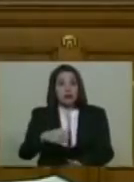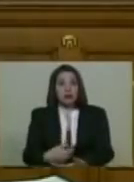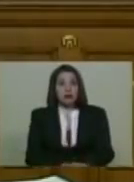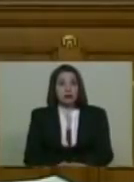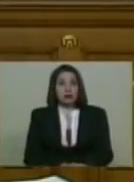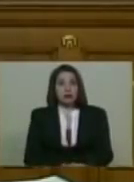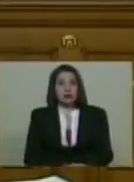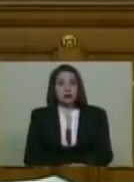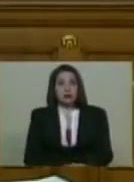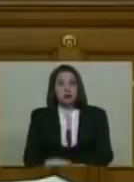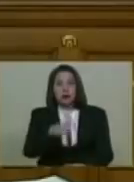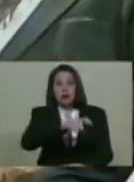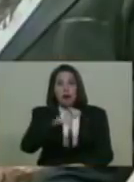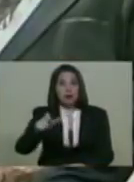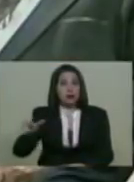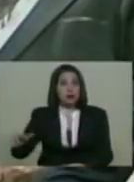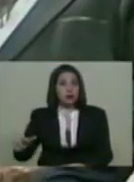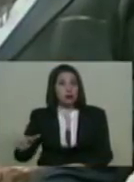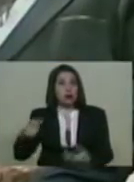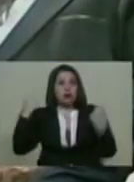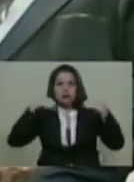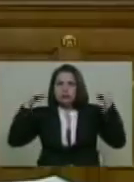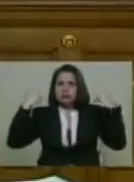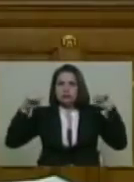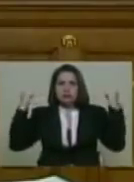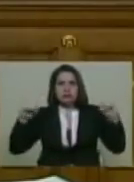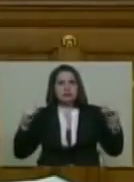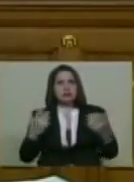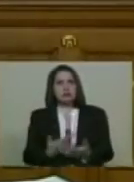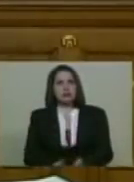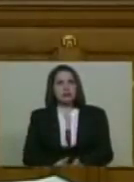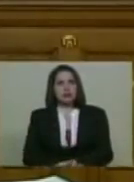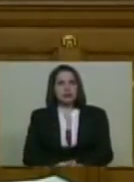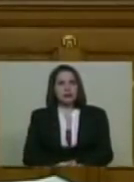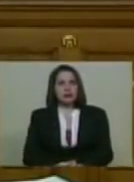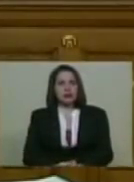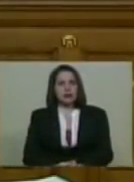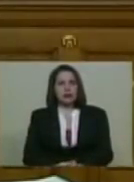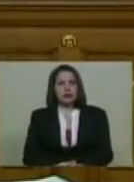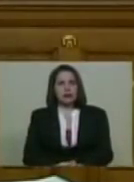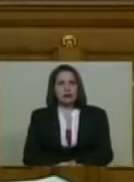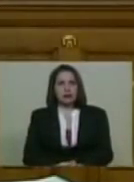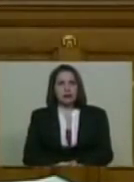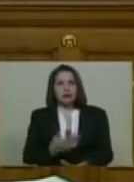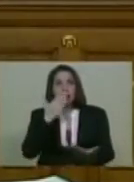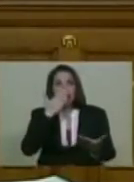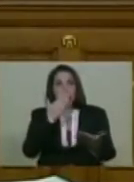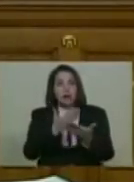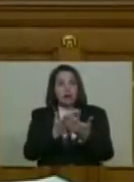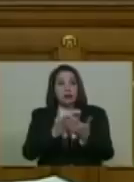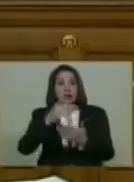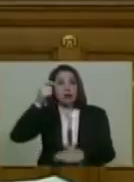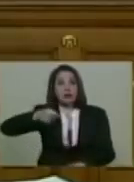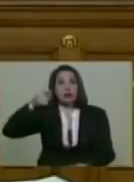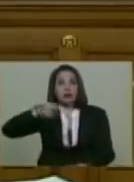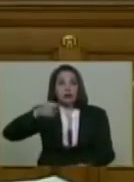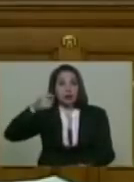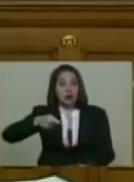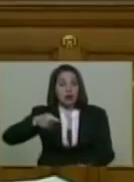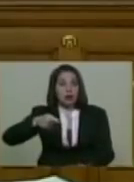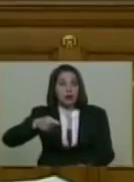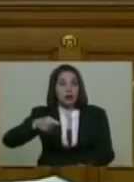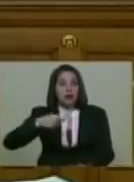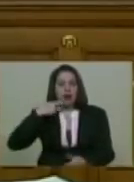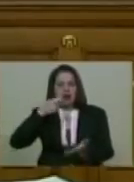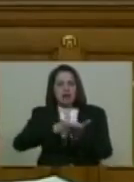las personas que estaban siendo entrenada lo confesaron ante el tribunal dos muchachos que le habían pagado